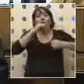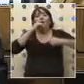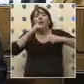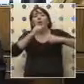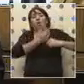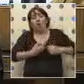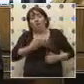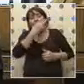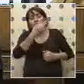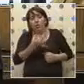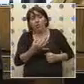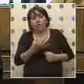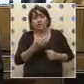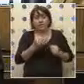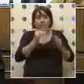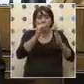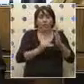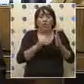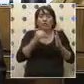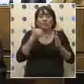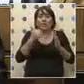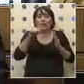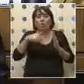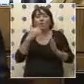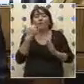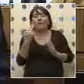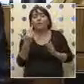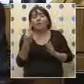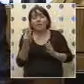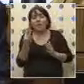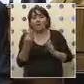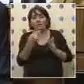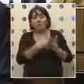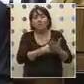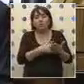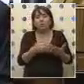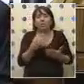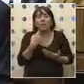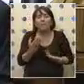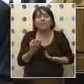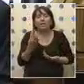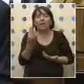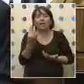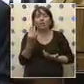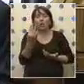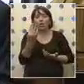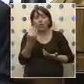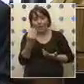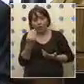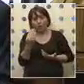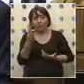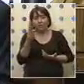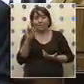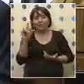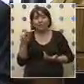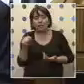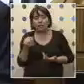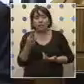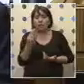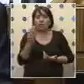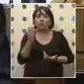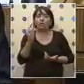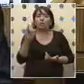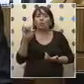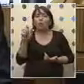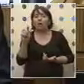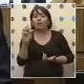antes de impuestos sea inferior a 6,3 millones estarán igual. Pues bien, ¿qué pasa con el 14 bis y el 14 quarter que se eliminan? Dejan a